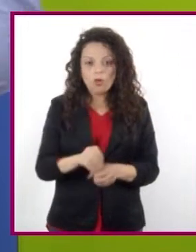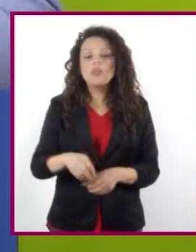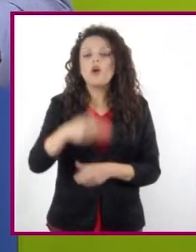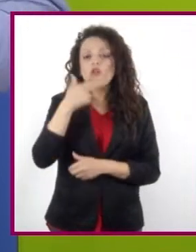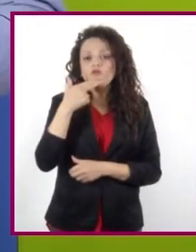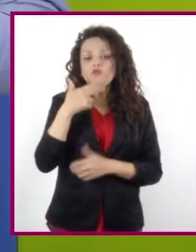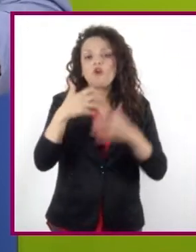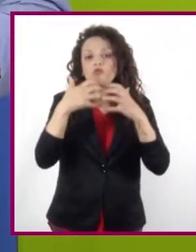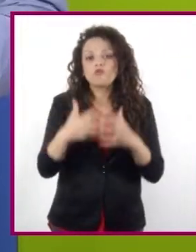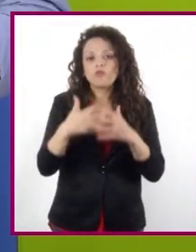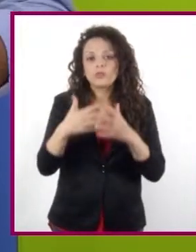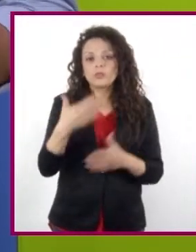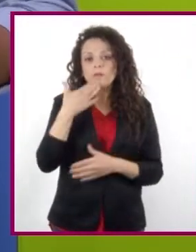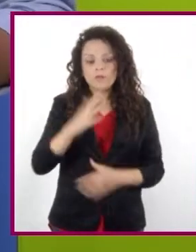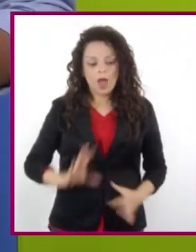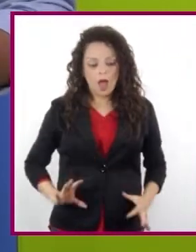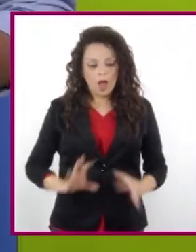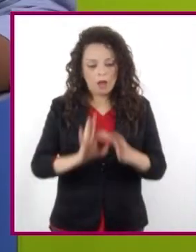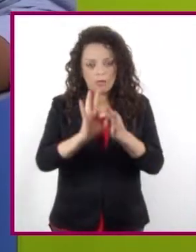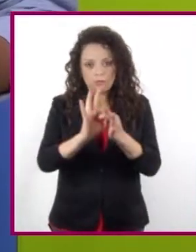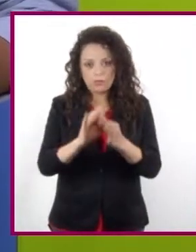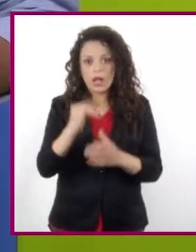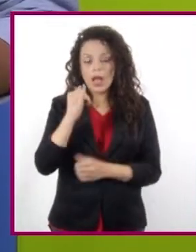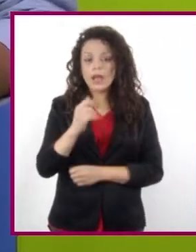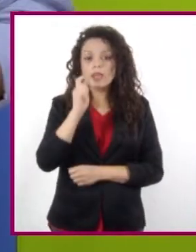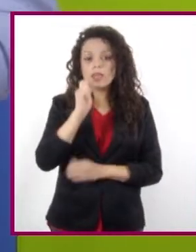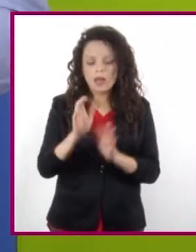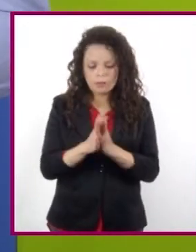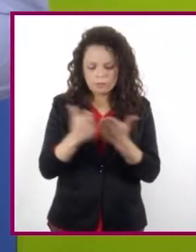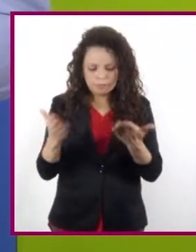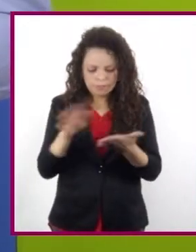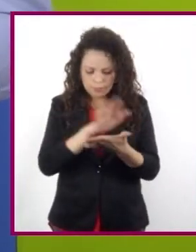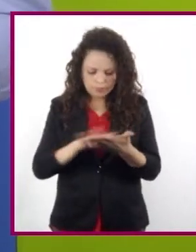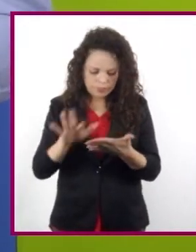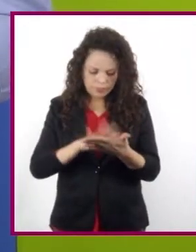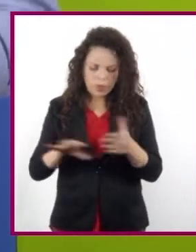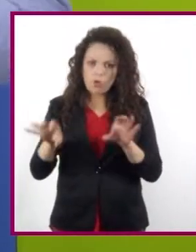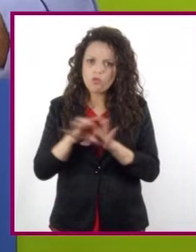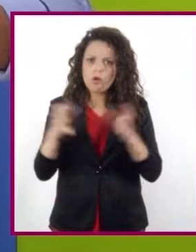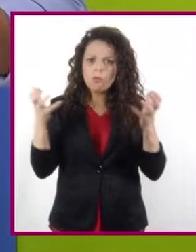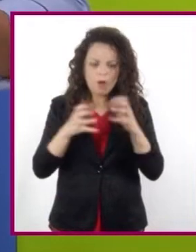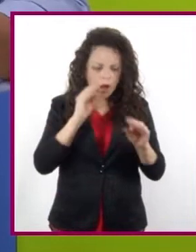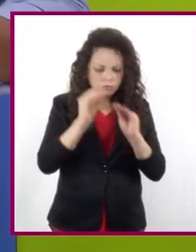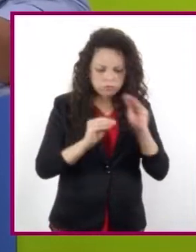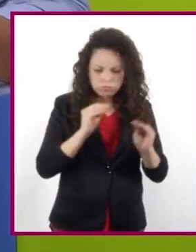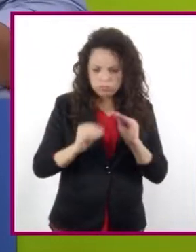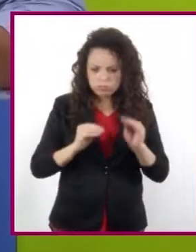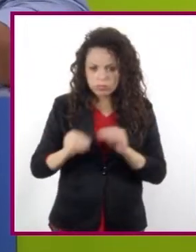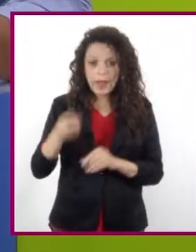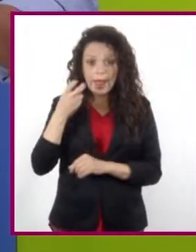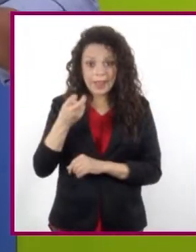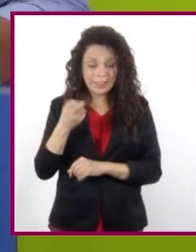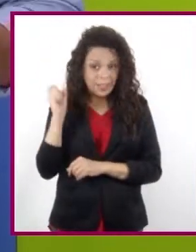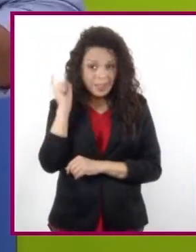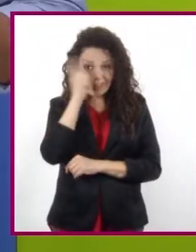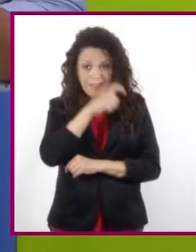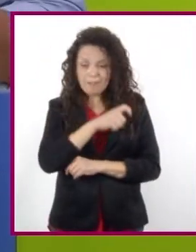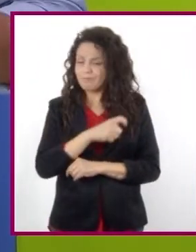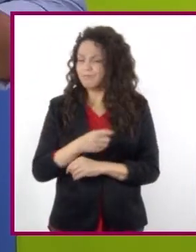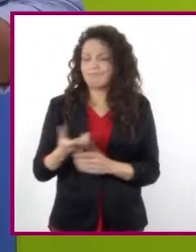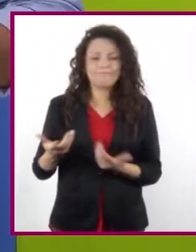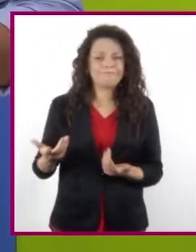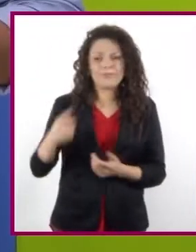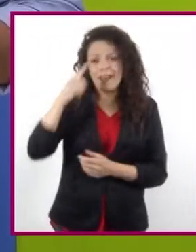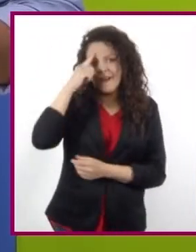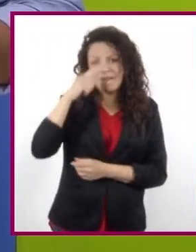así como consultar el manual para volver a reconstruirlo. Este análisis no debe ser complicado, solo deben